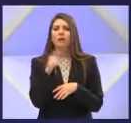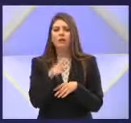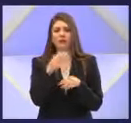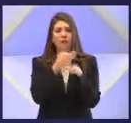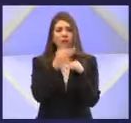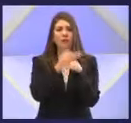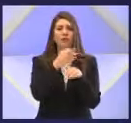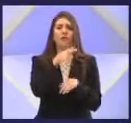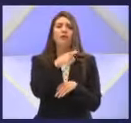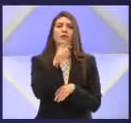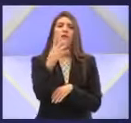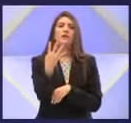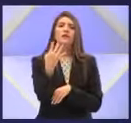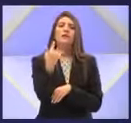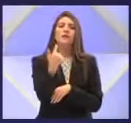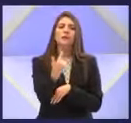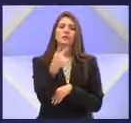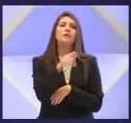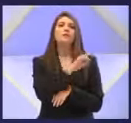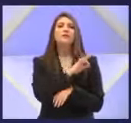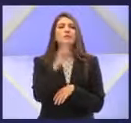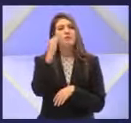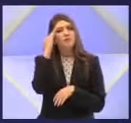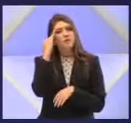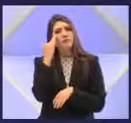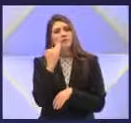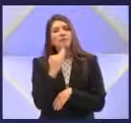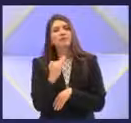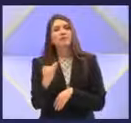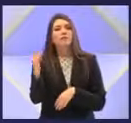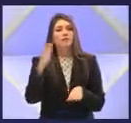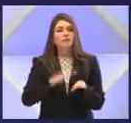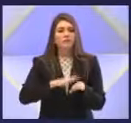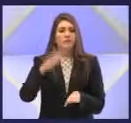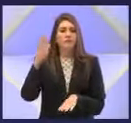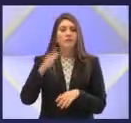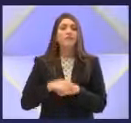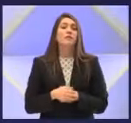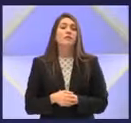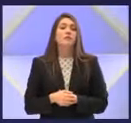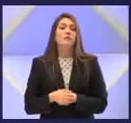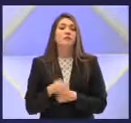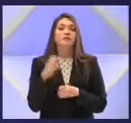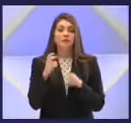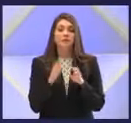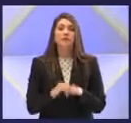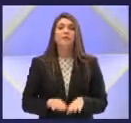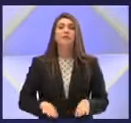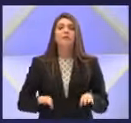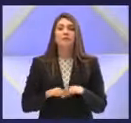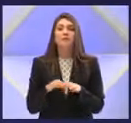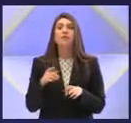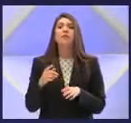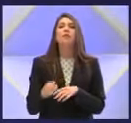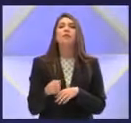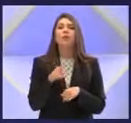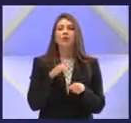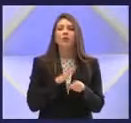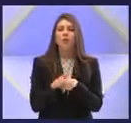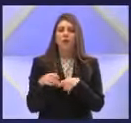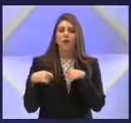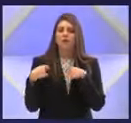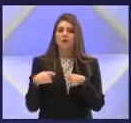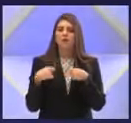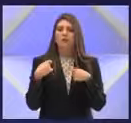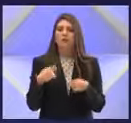tienen una duración mucho más larga sería importante ponerle una etiqueta en qué generación satelital